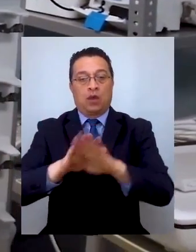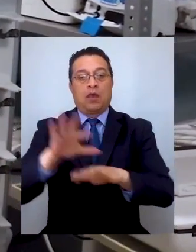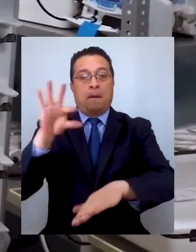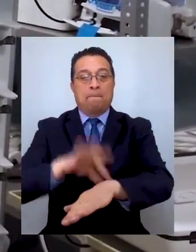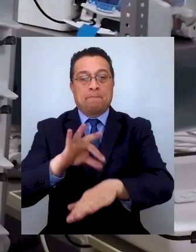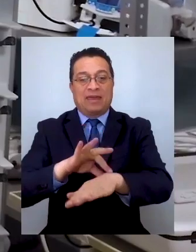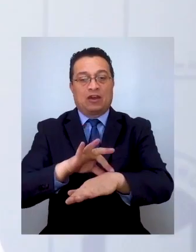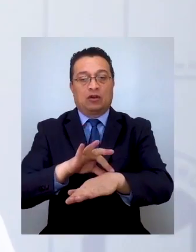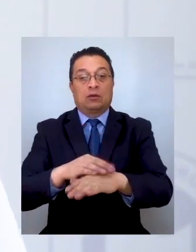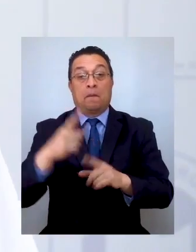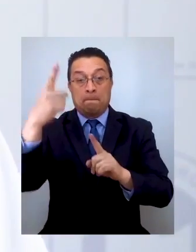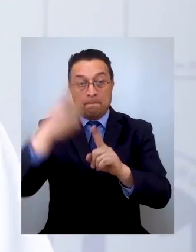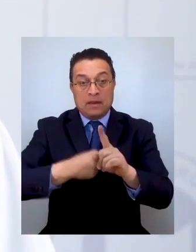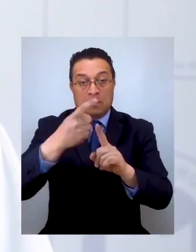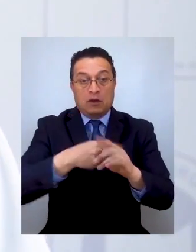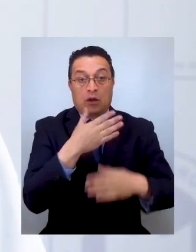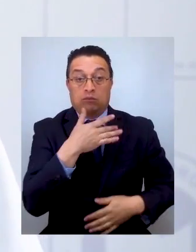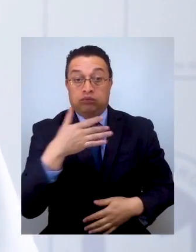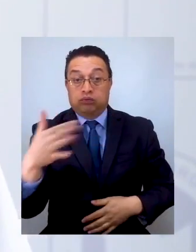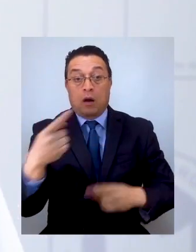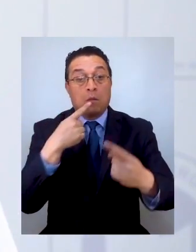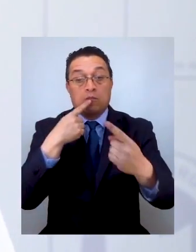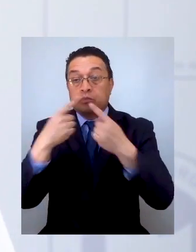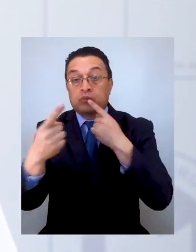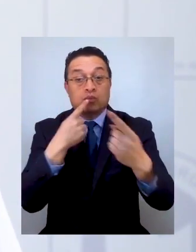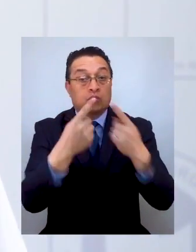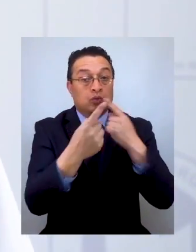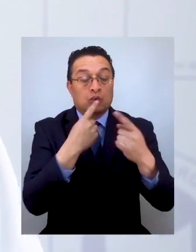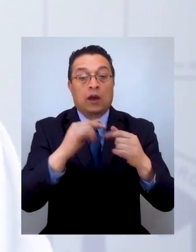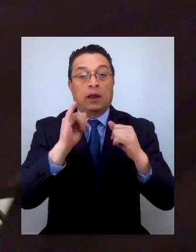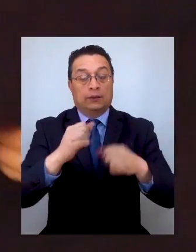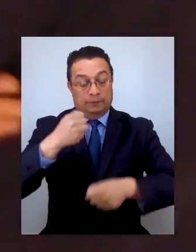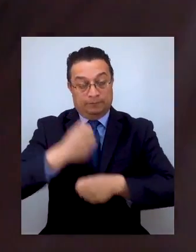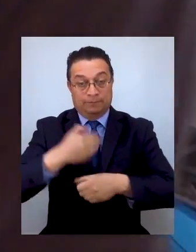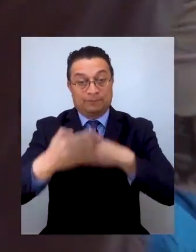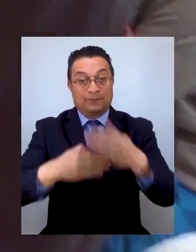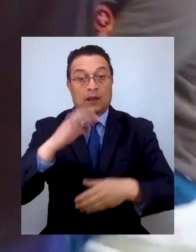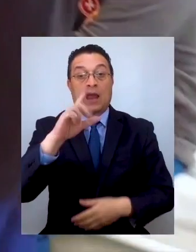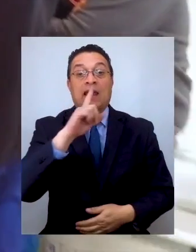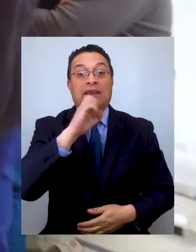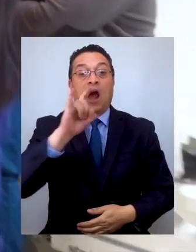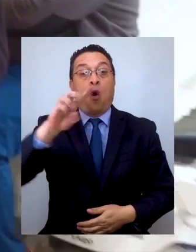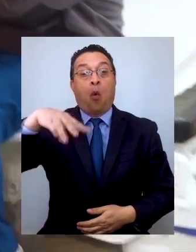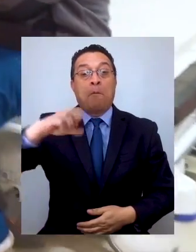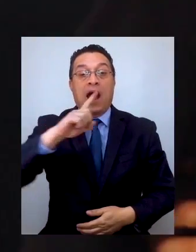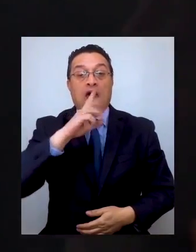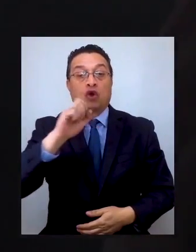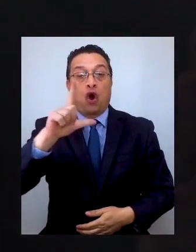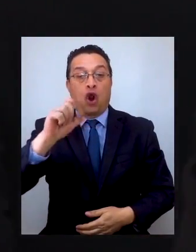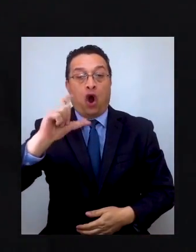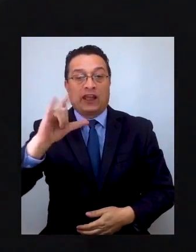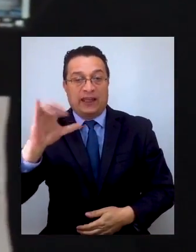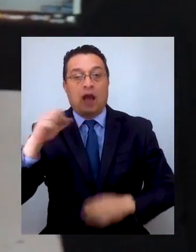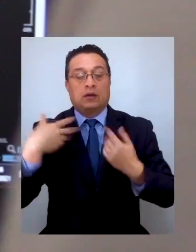cuidados médicos. Con el pasar de los meses, las consultas y la producción de traumatología se empezó